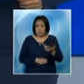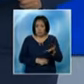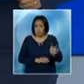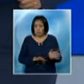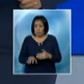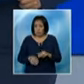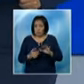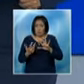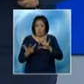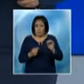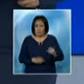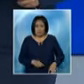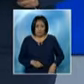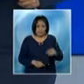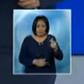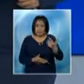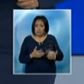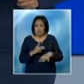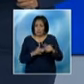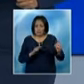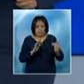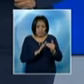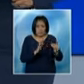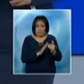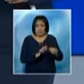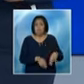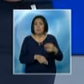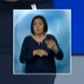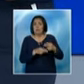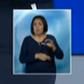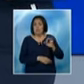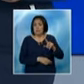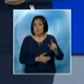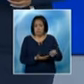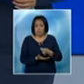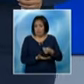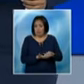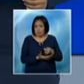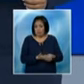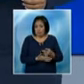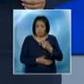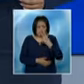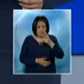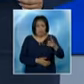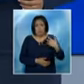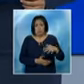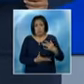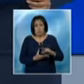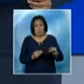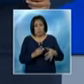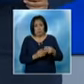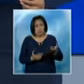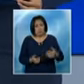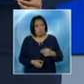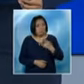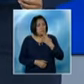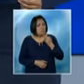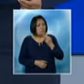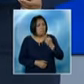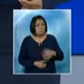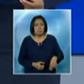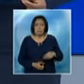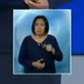de 80 perritos serían desalojados del refugio del Grupo Caridad por falta de pago. Vamos a ver esas conmovedoras historias de tiernos animalitos que esperan ser